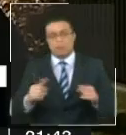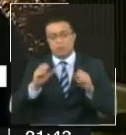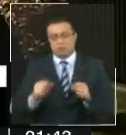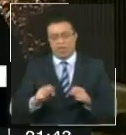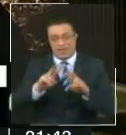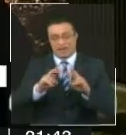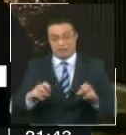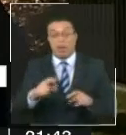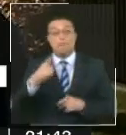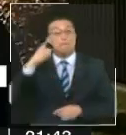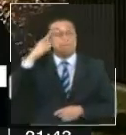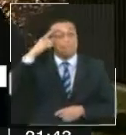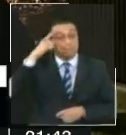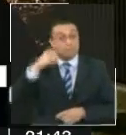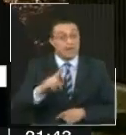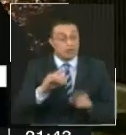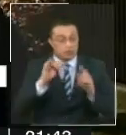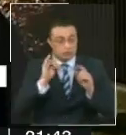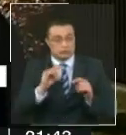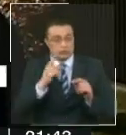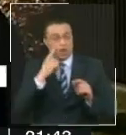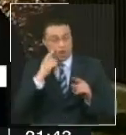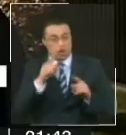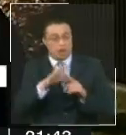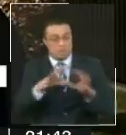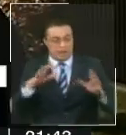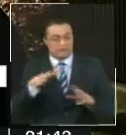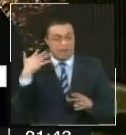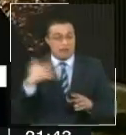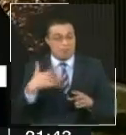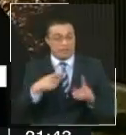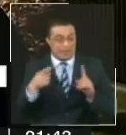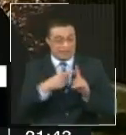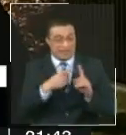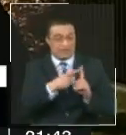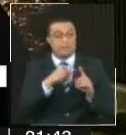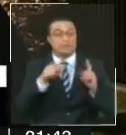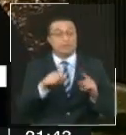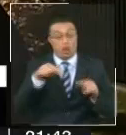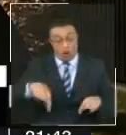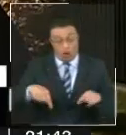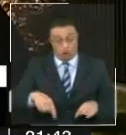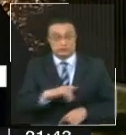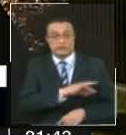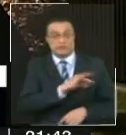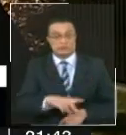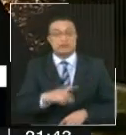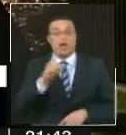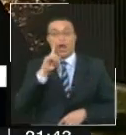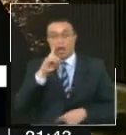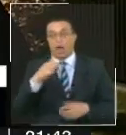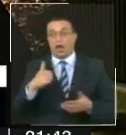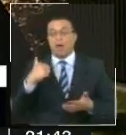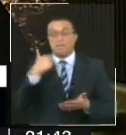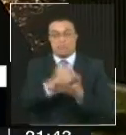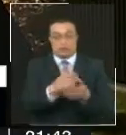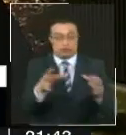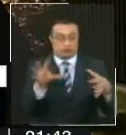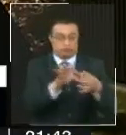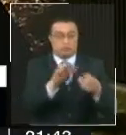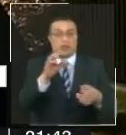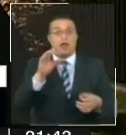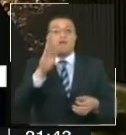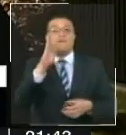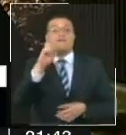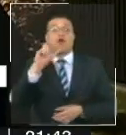sin perjuicio de eso y esto Creo yo que es lo más importante hoy día chile es parte del Pacto de Bogotá